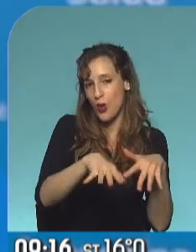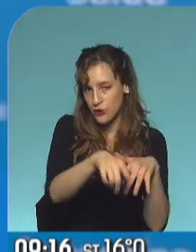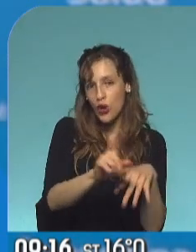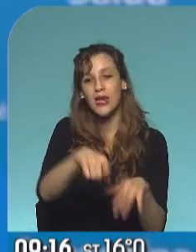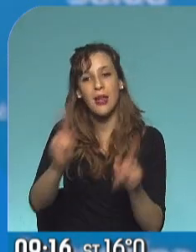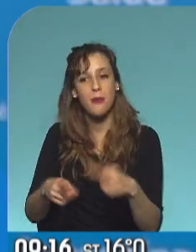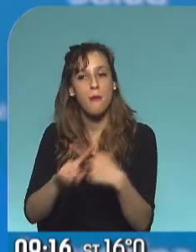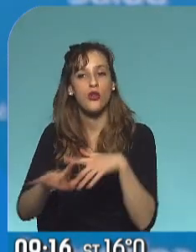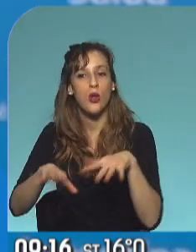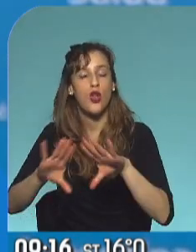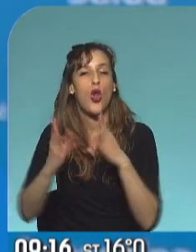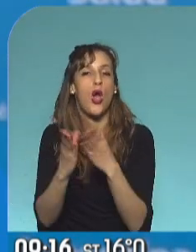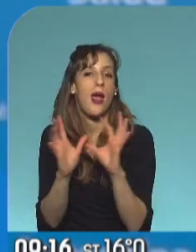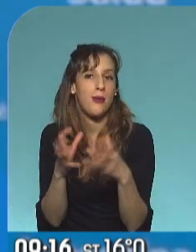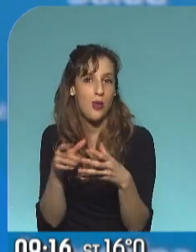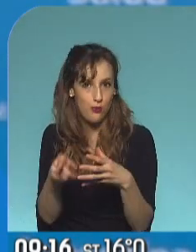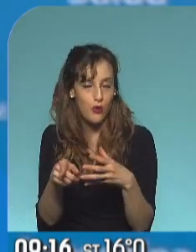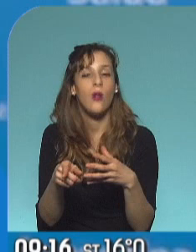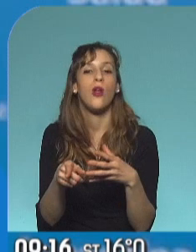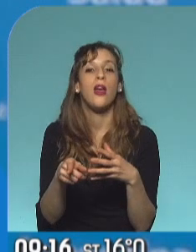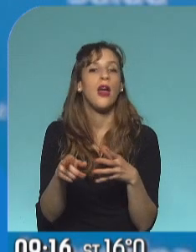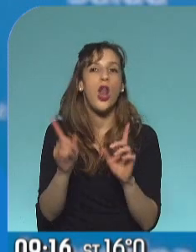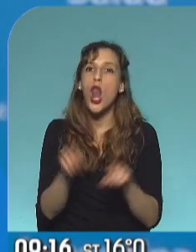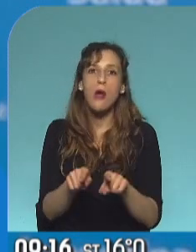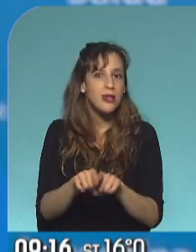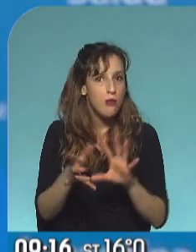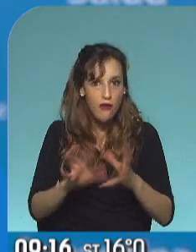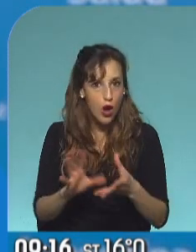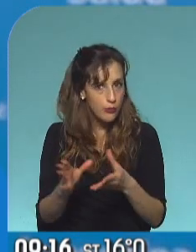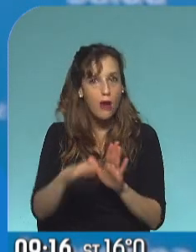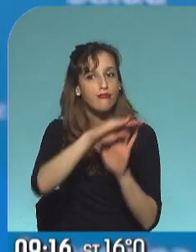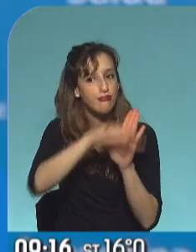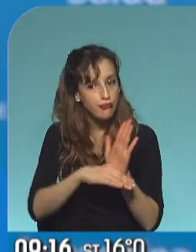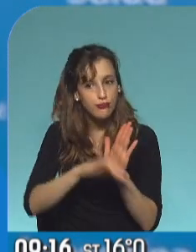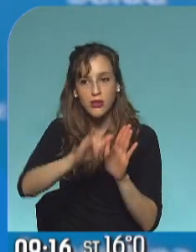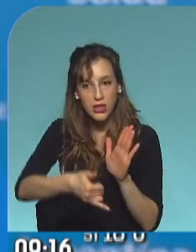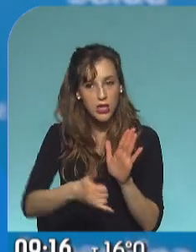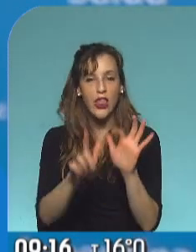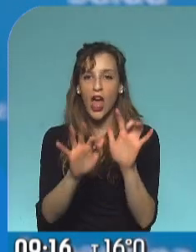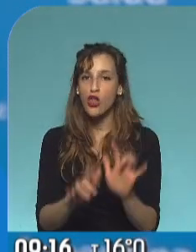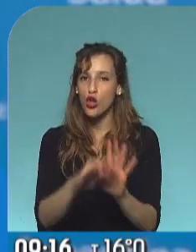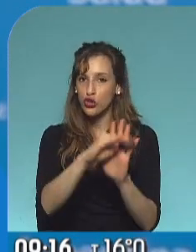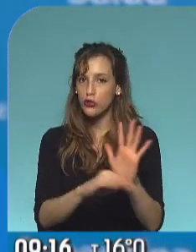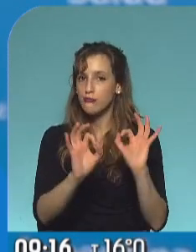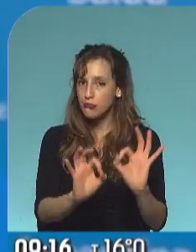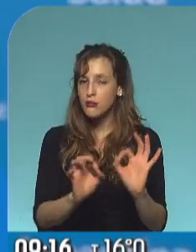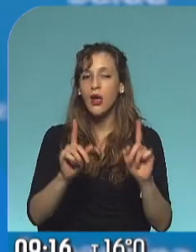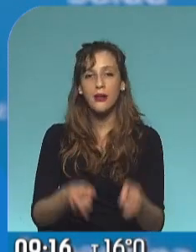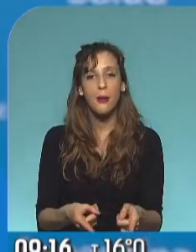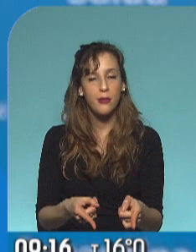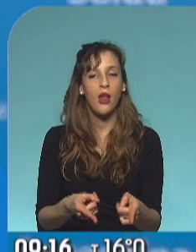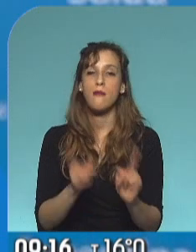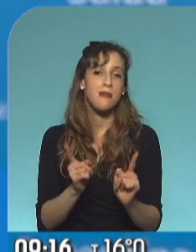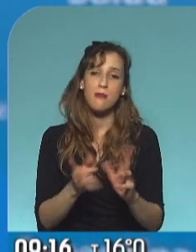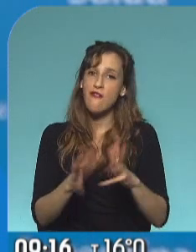epidemiológica se cuentan de la misma manera se relevan los mismos datos y se trabaja de la misma